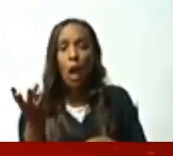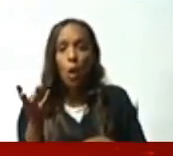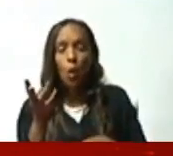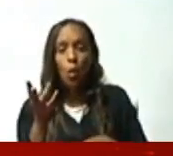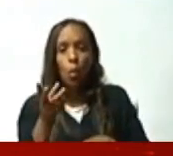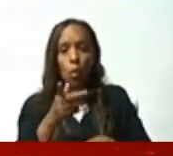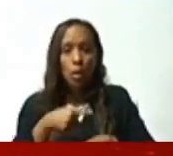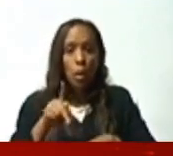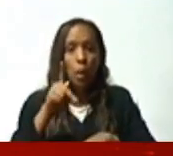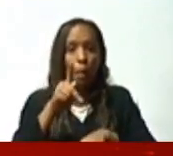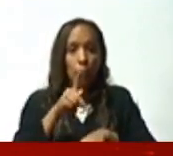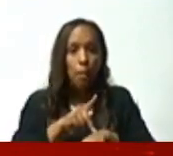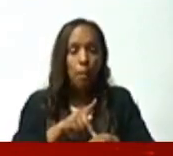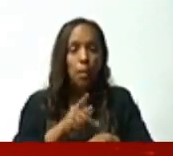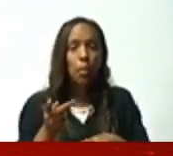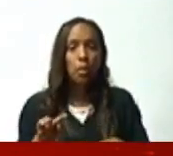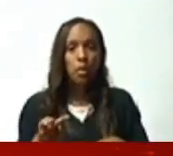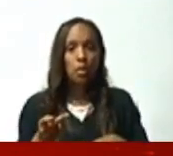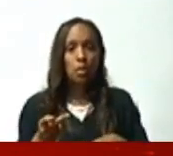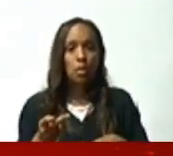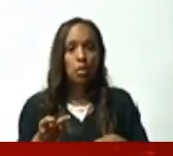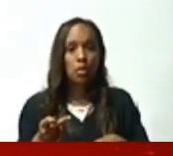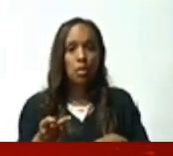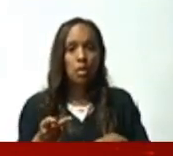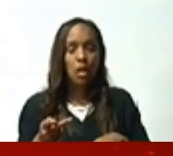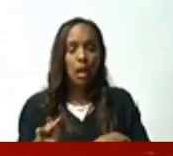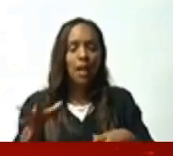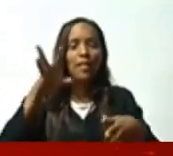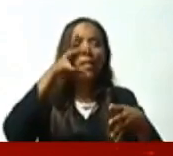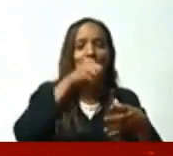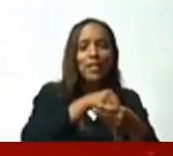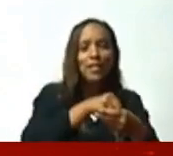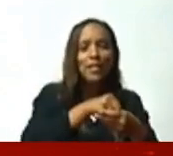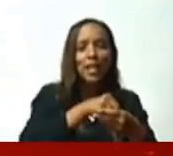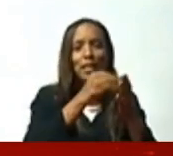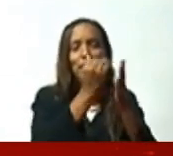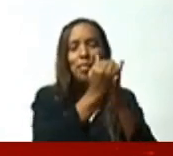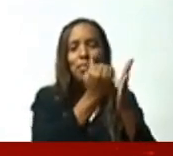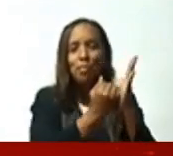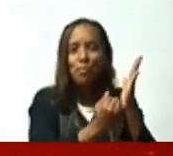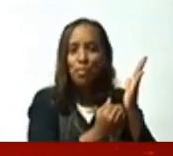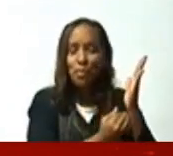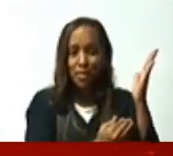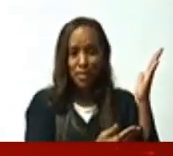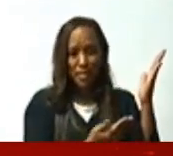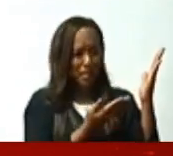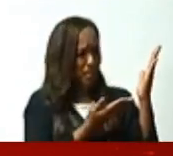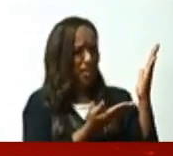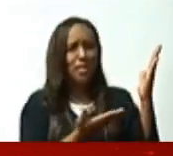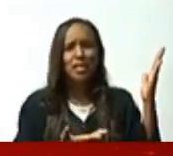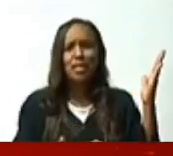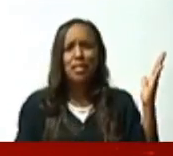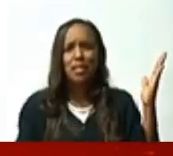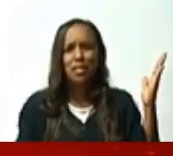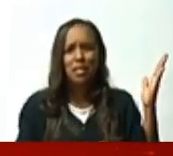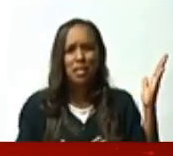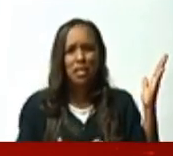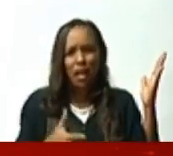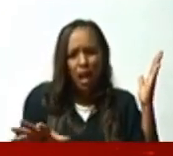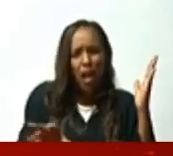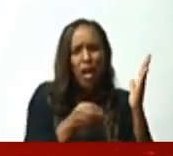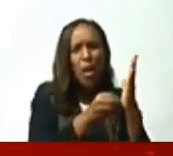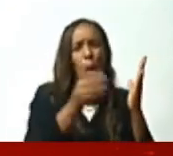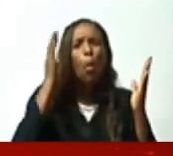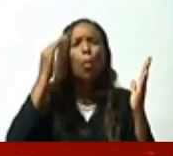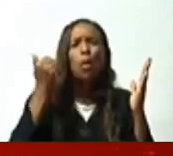Que no sea, aquí está Doña Lila, no estoy contra usted, está San Pedro también, para su información y fines del lugar. De